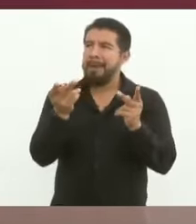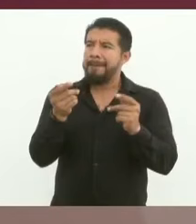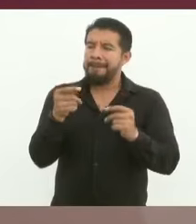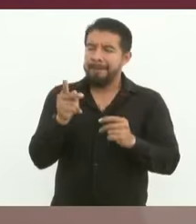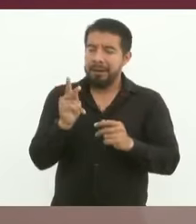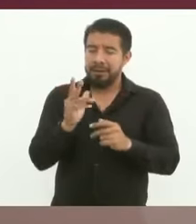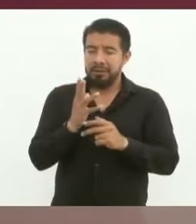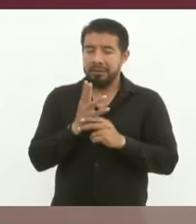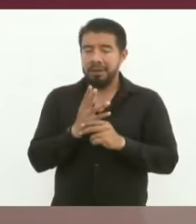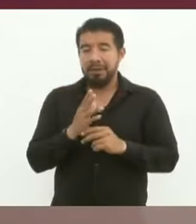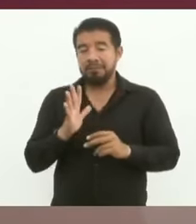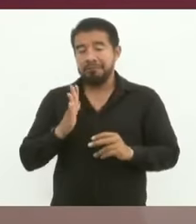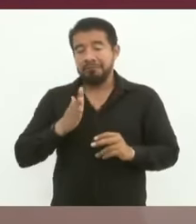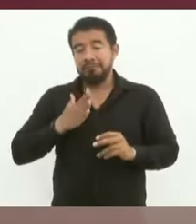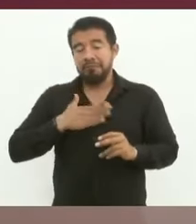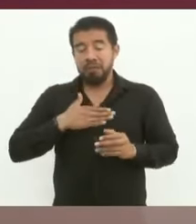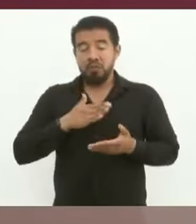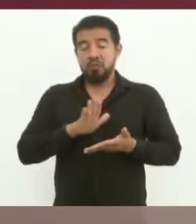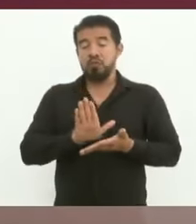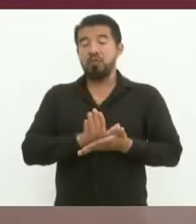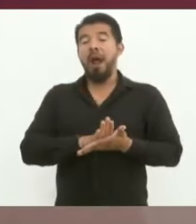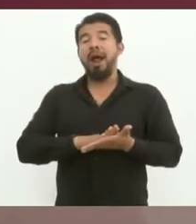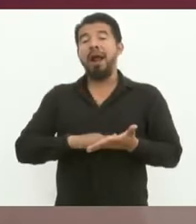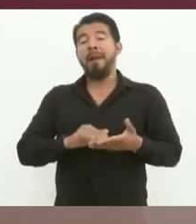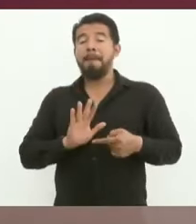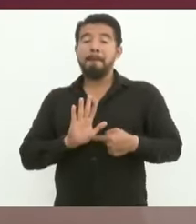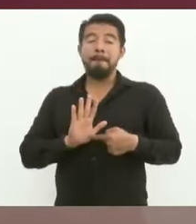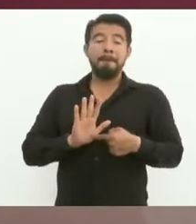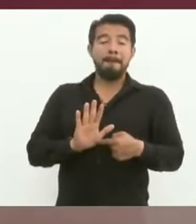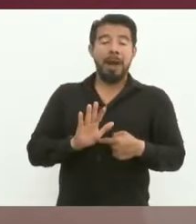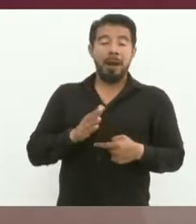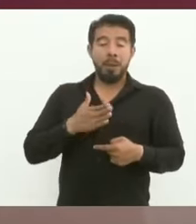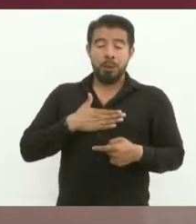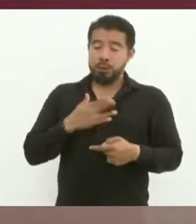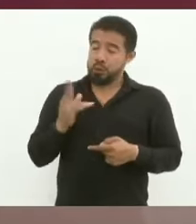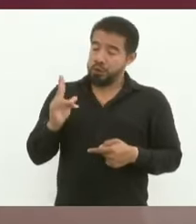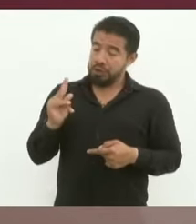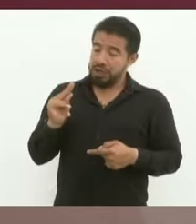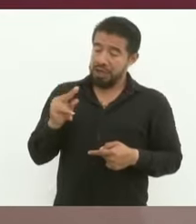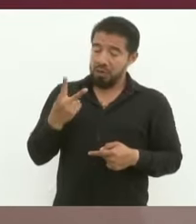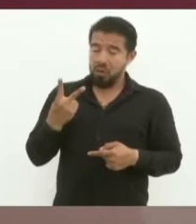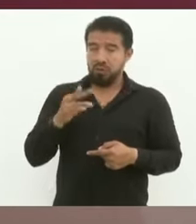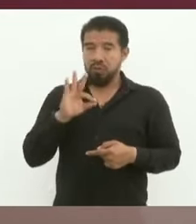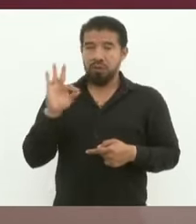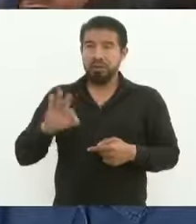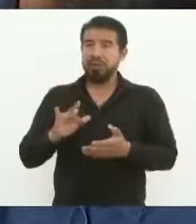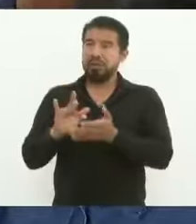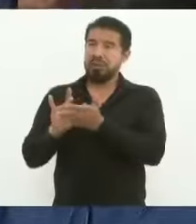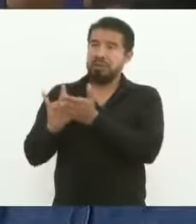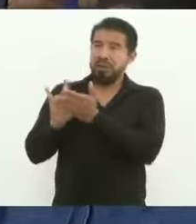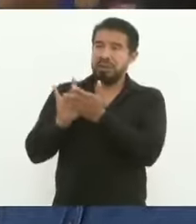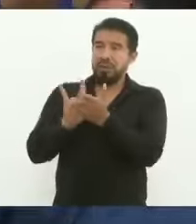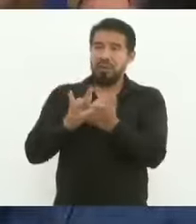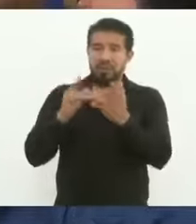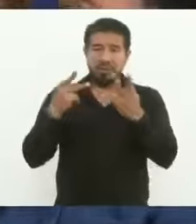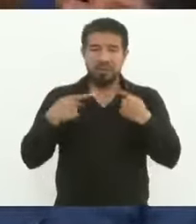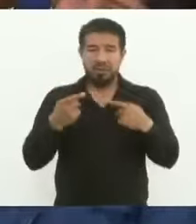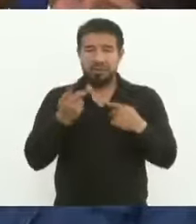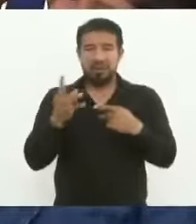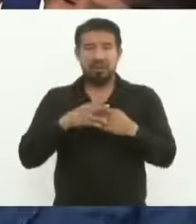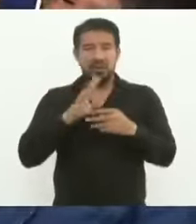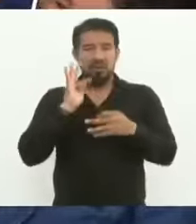pobremente dirían en mi pueblo, traemos 82% de